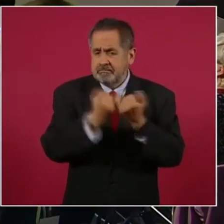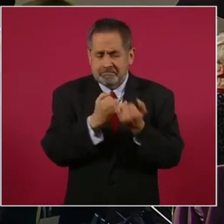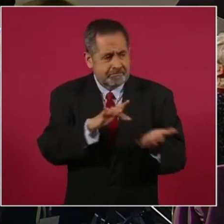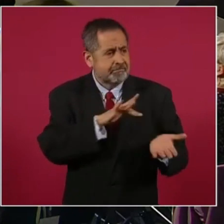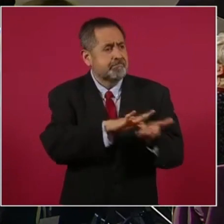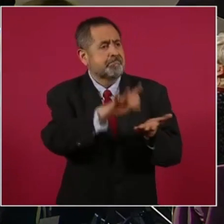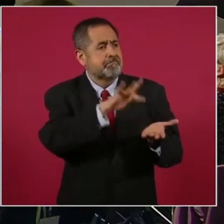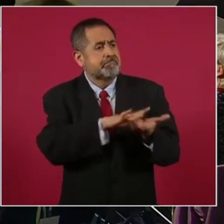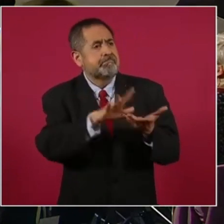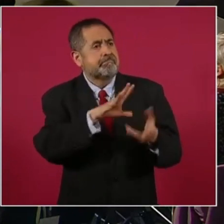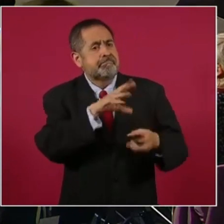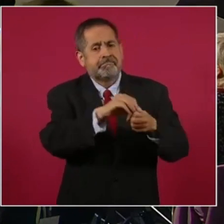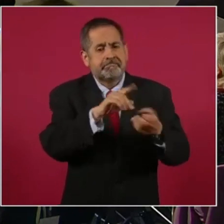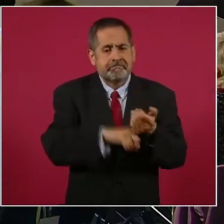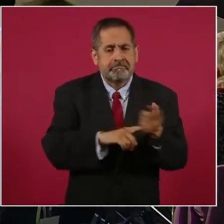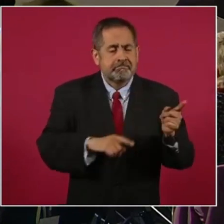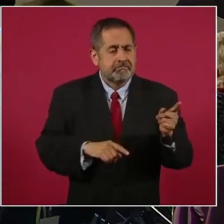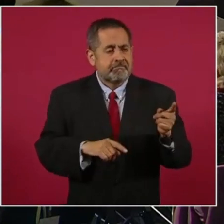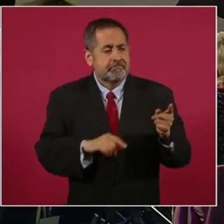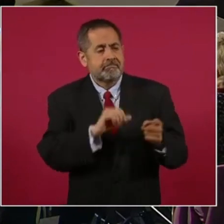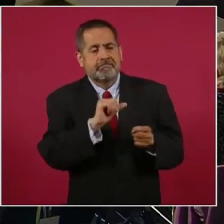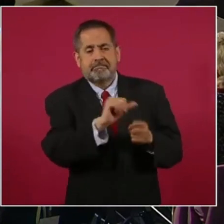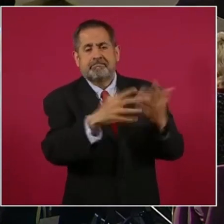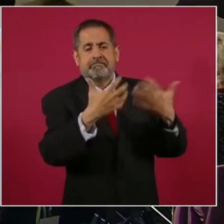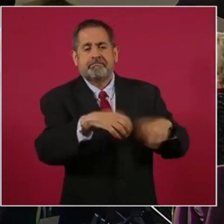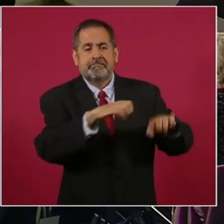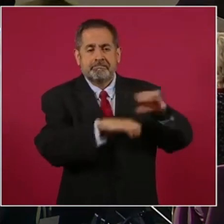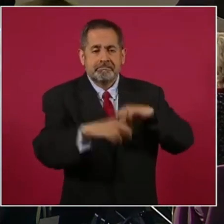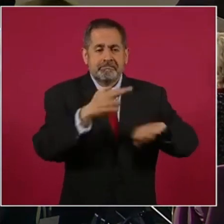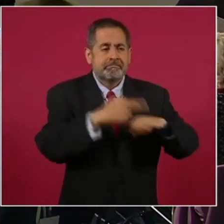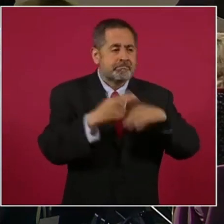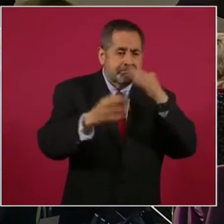abiertamente la campaña